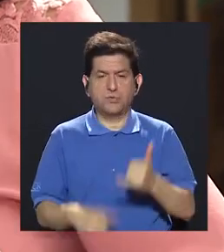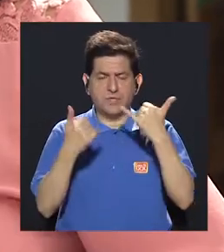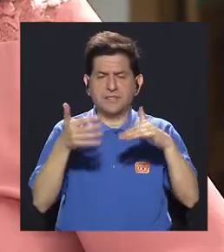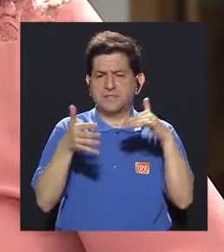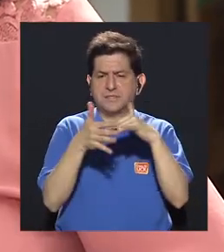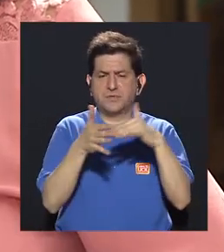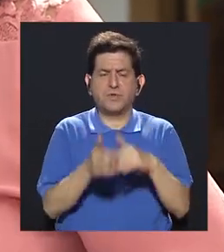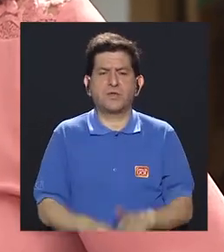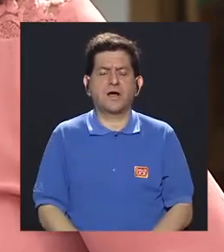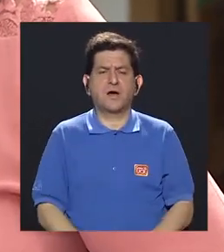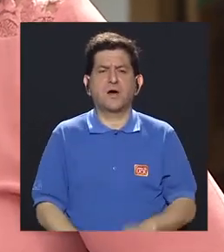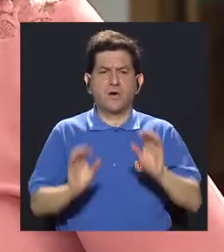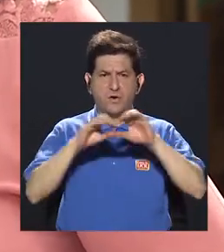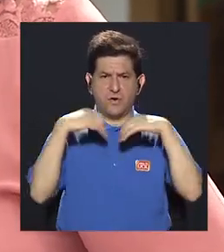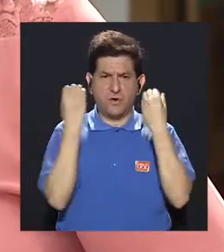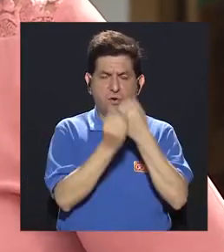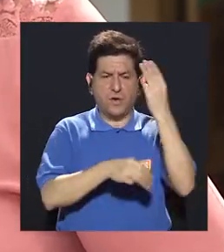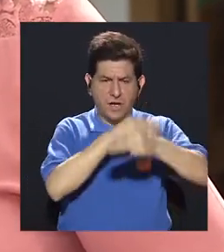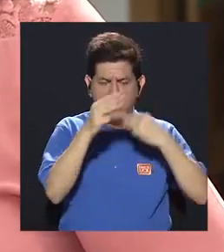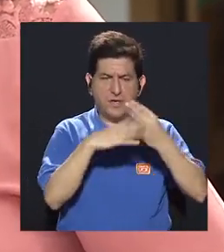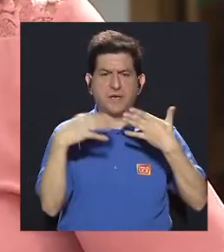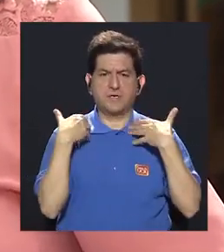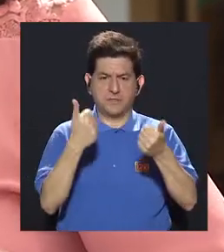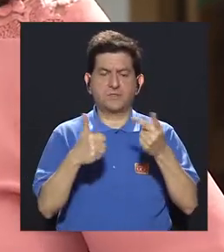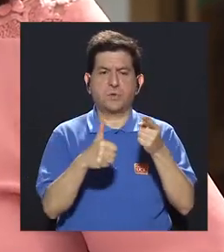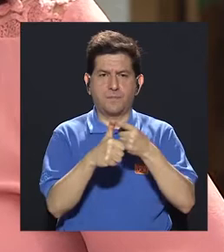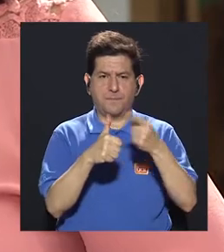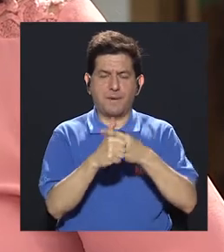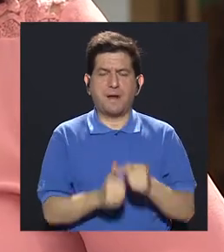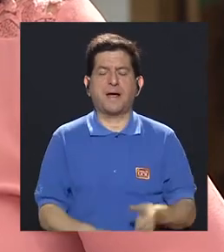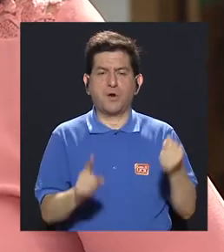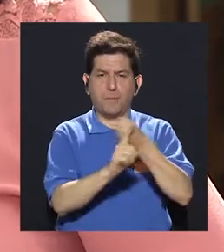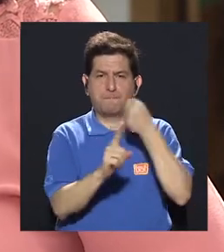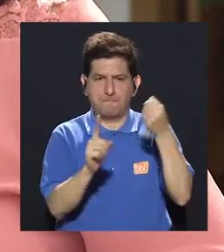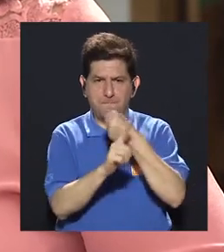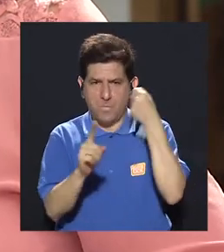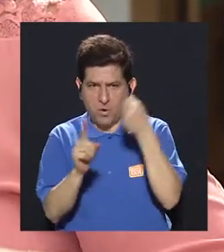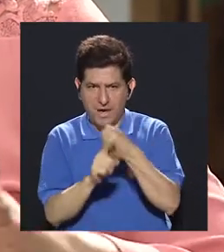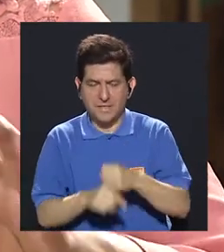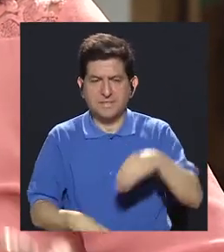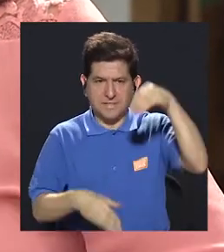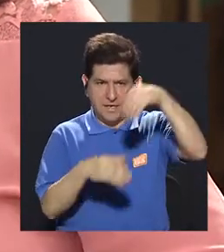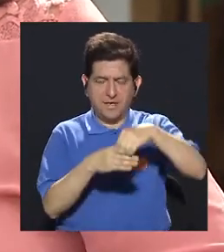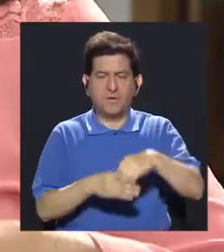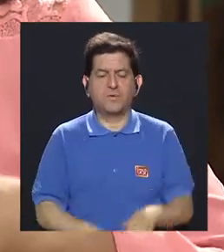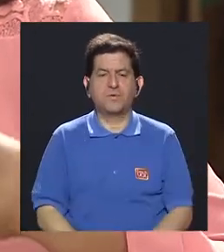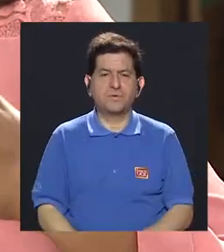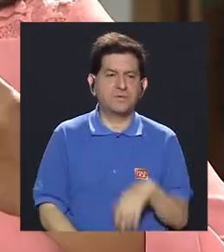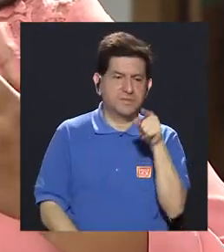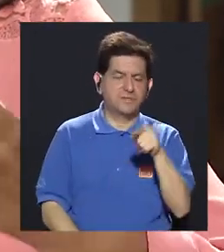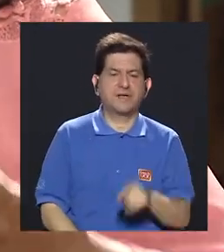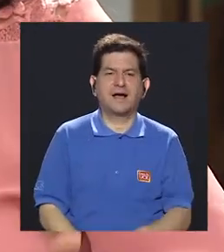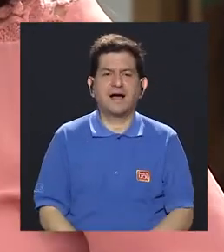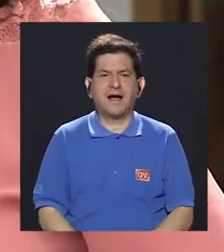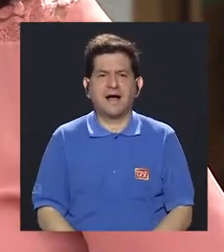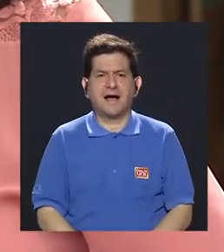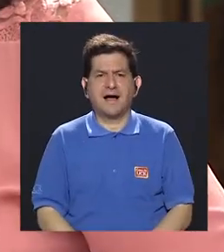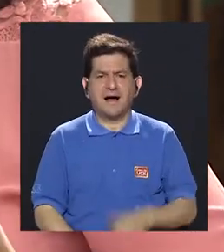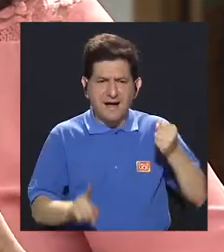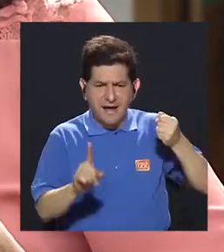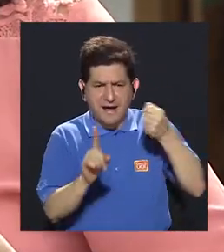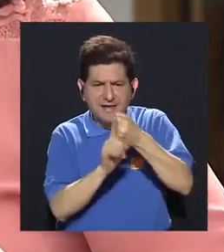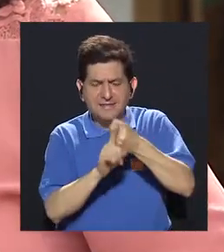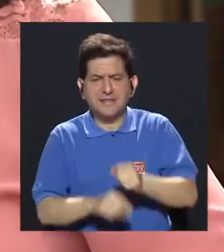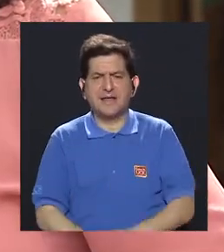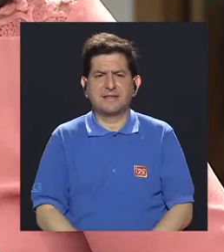ha estudiado por mucho tiempo la Organización Mundial de la Salud. En primer lugar, la violencia, que incluye accidentes, también el acoso